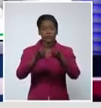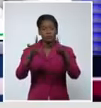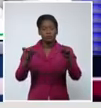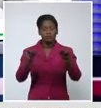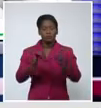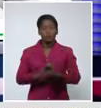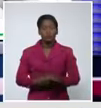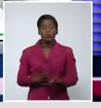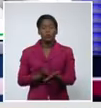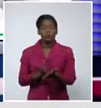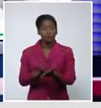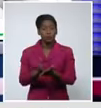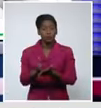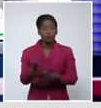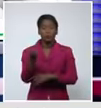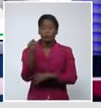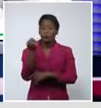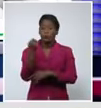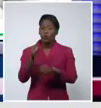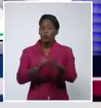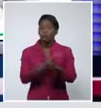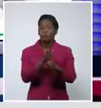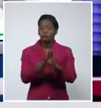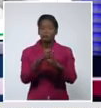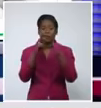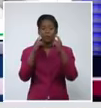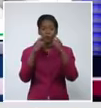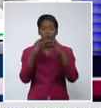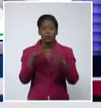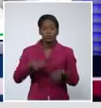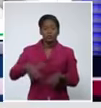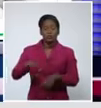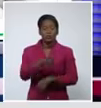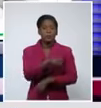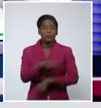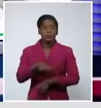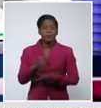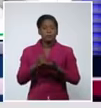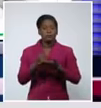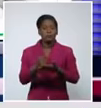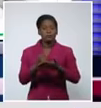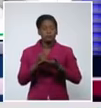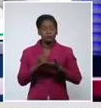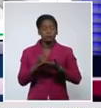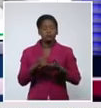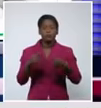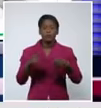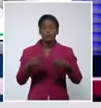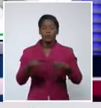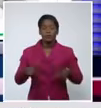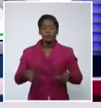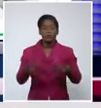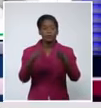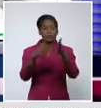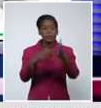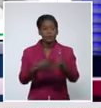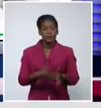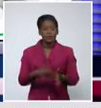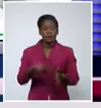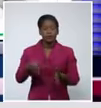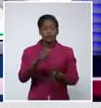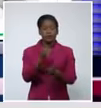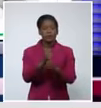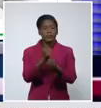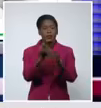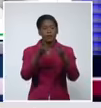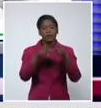Sigue siendo muy importante el apoyo de toda nuestra población, la unión de conjunto